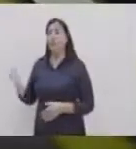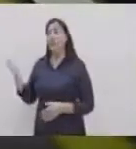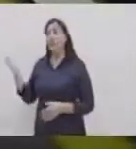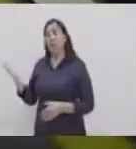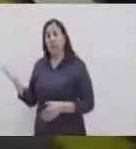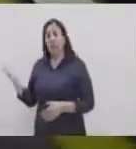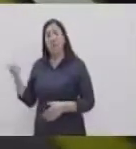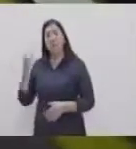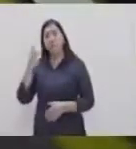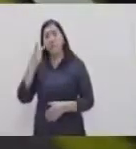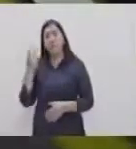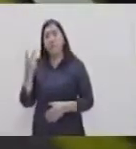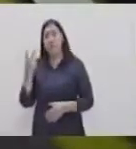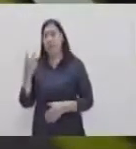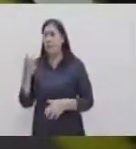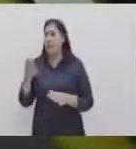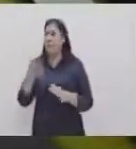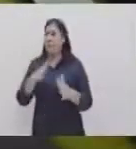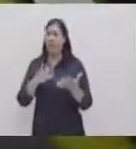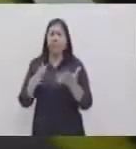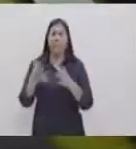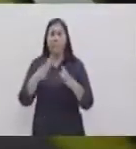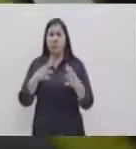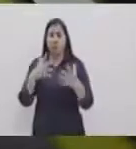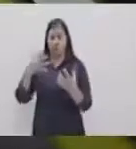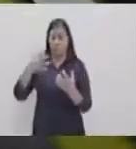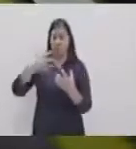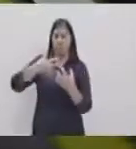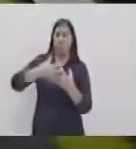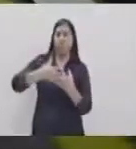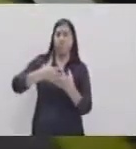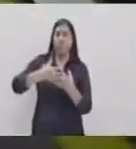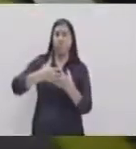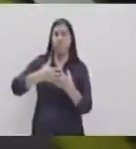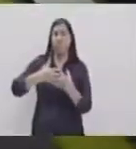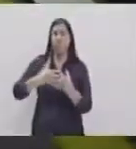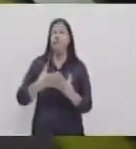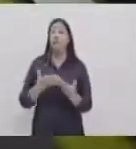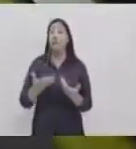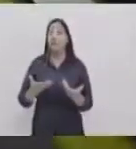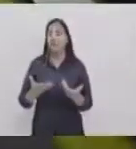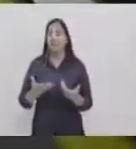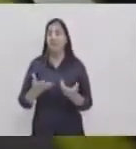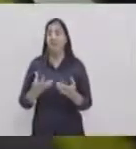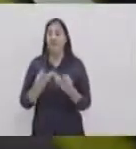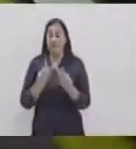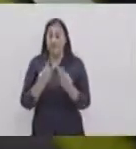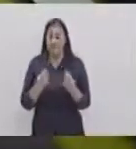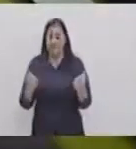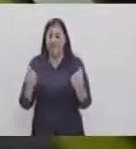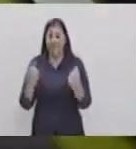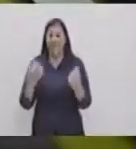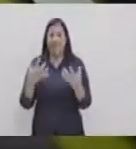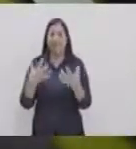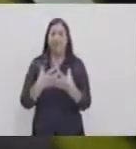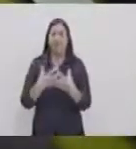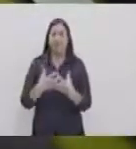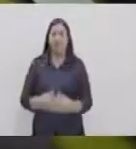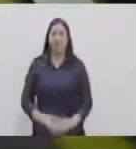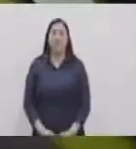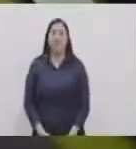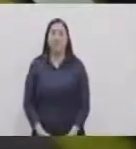pudiste tener ahí sí que básicamente el contacto. Sí.